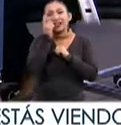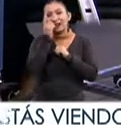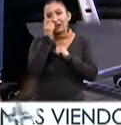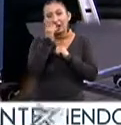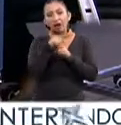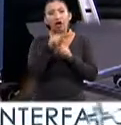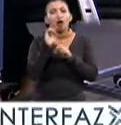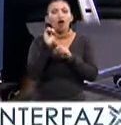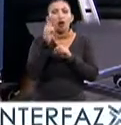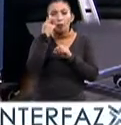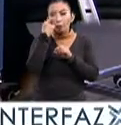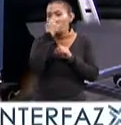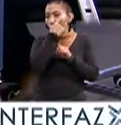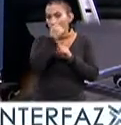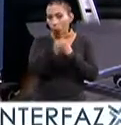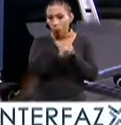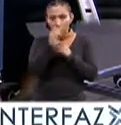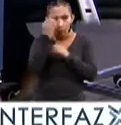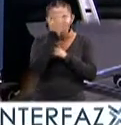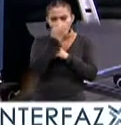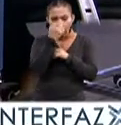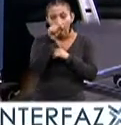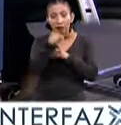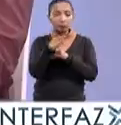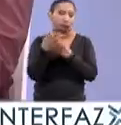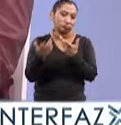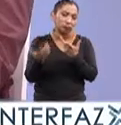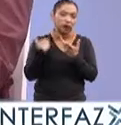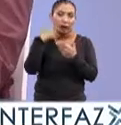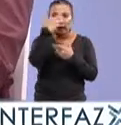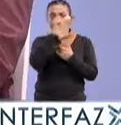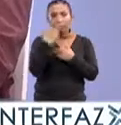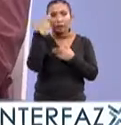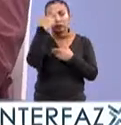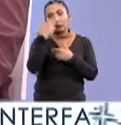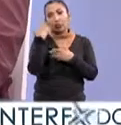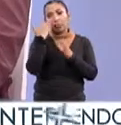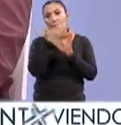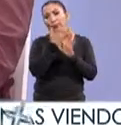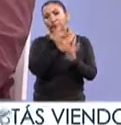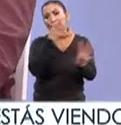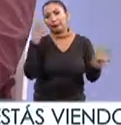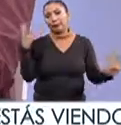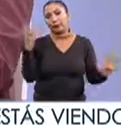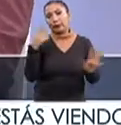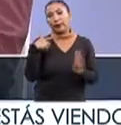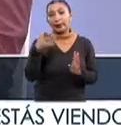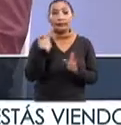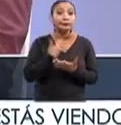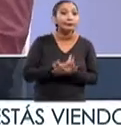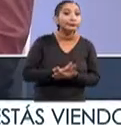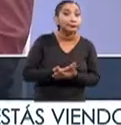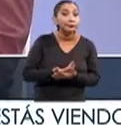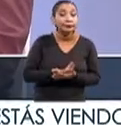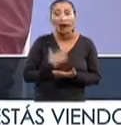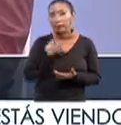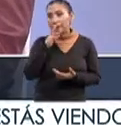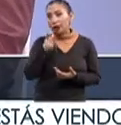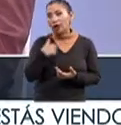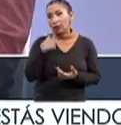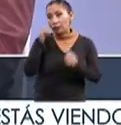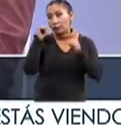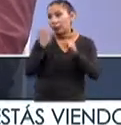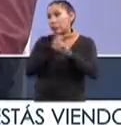odontología, optometría. Ahí el punto es que, bueno, las revisiones a lo mejor tardan un poquito más. Claro. Y entonces, bueno,